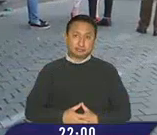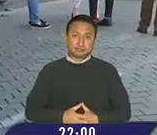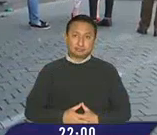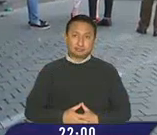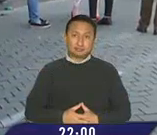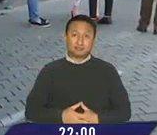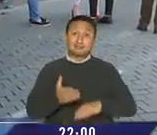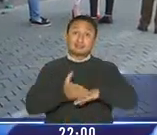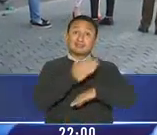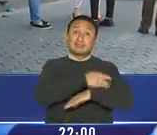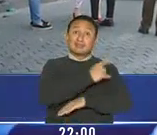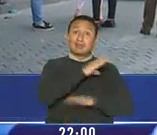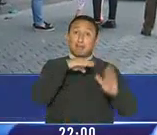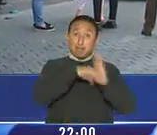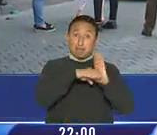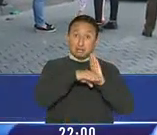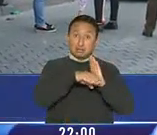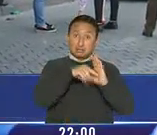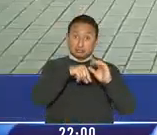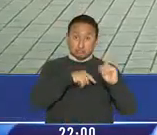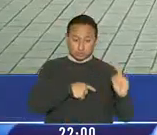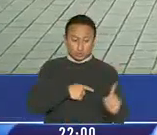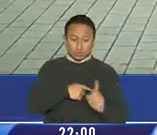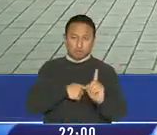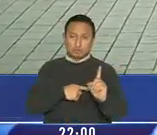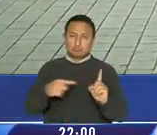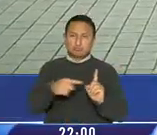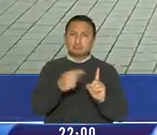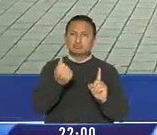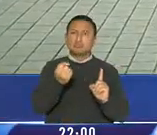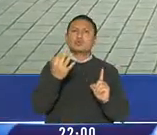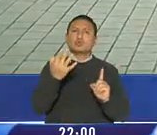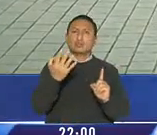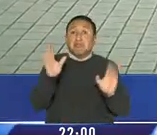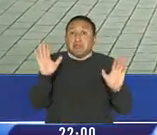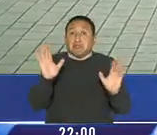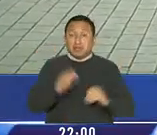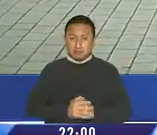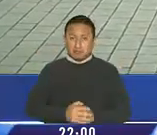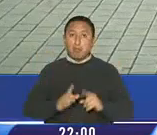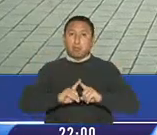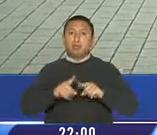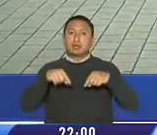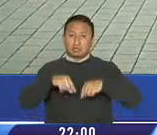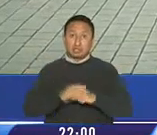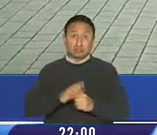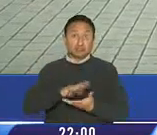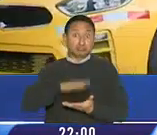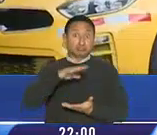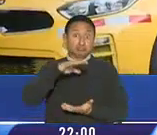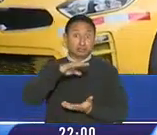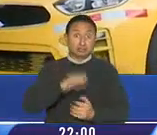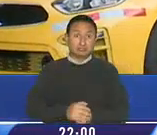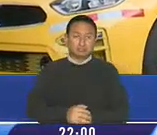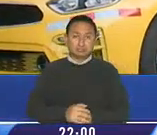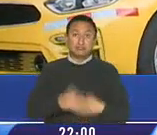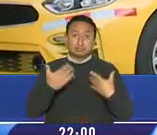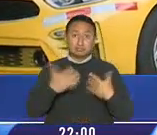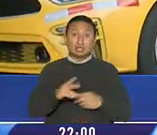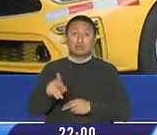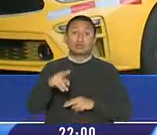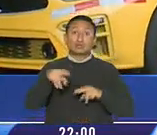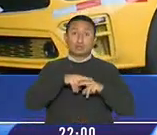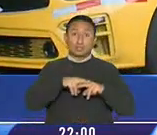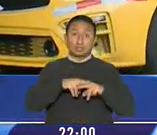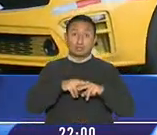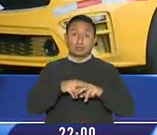Había salido de una entidad bancaria minutos antes. No se sabe cuánto dinero retiró, pero sí una fuerte cantidad. De pronto, el taxi en el